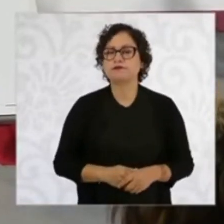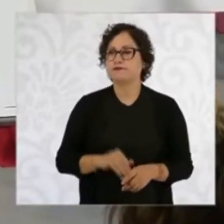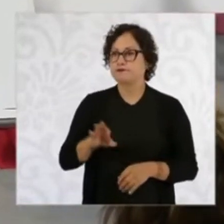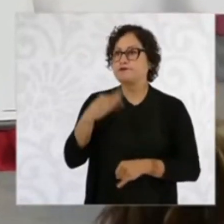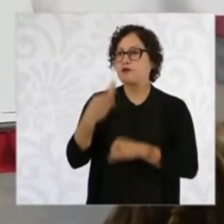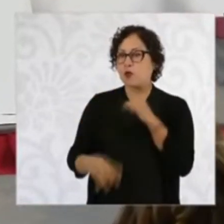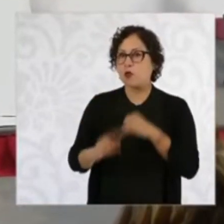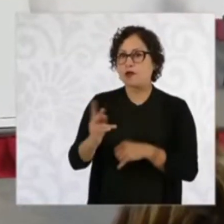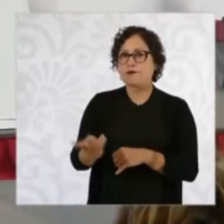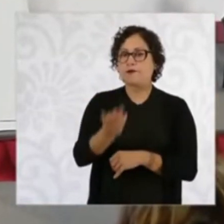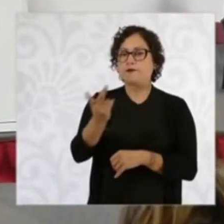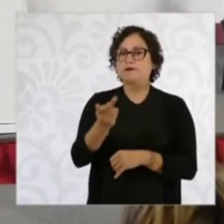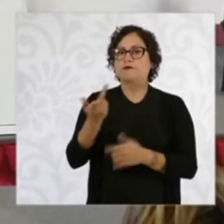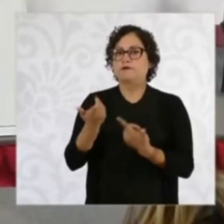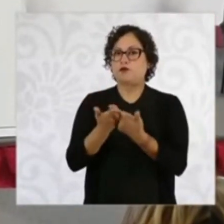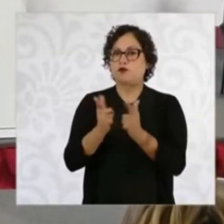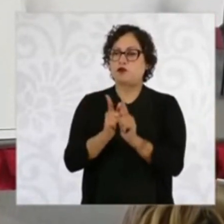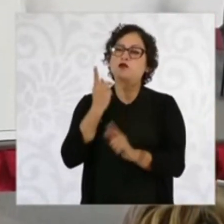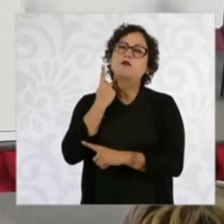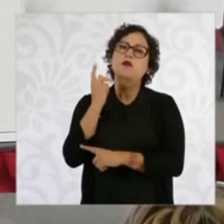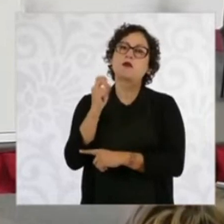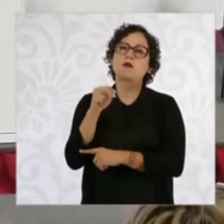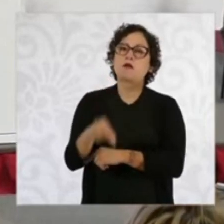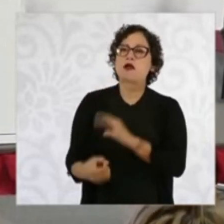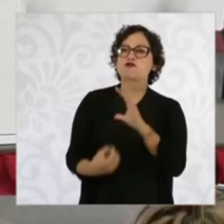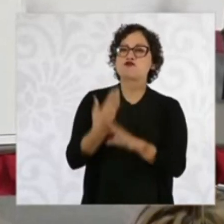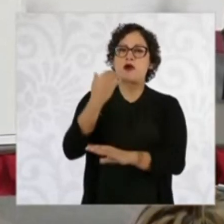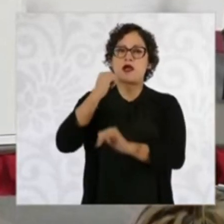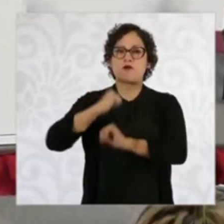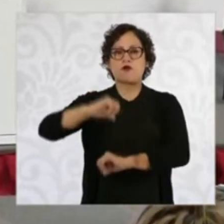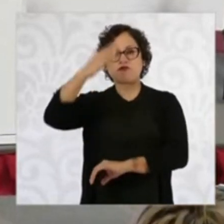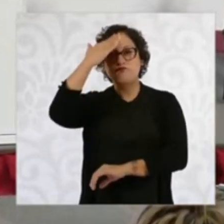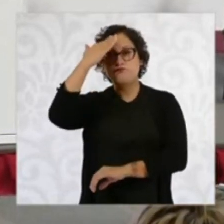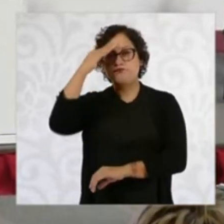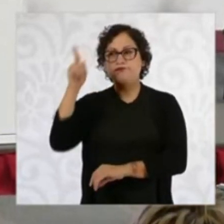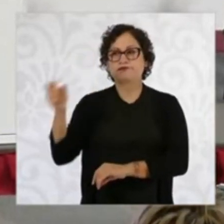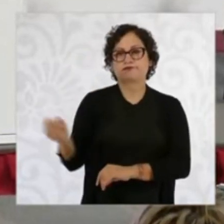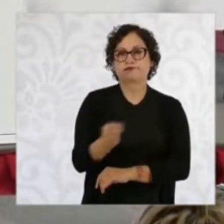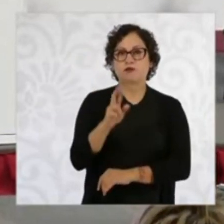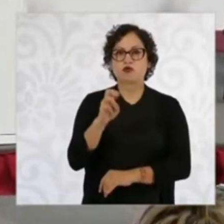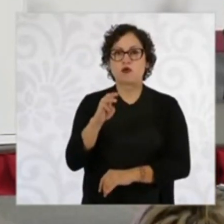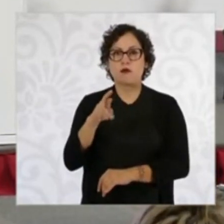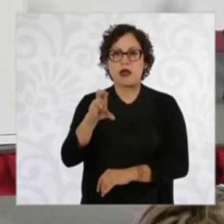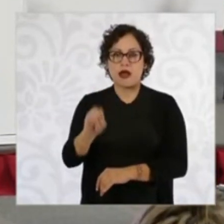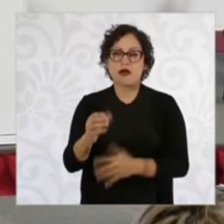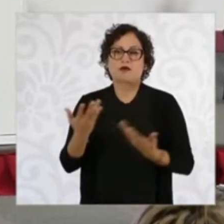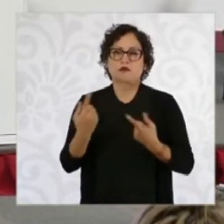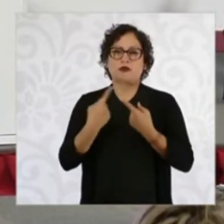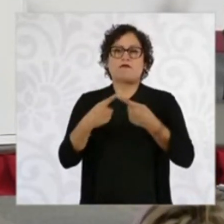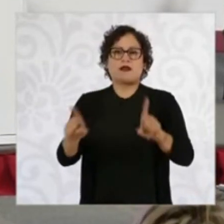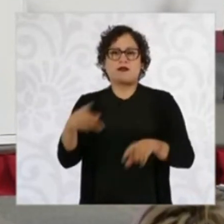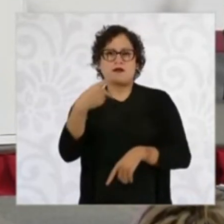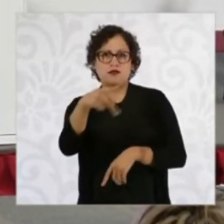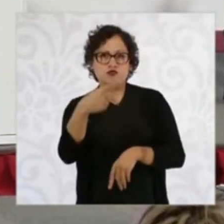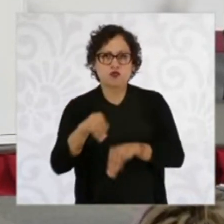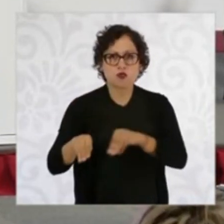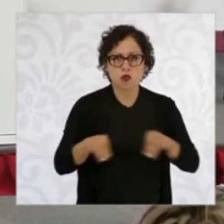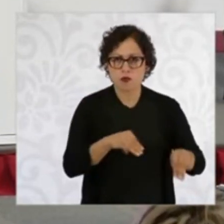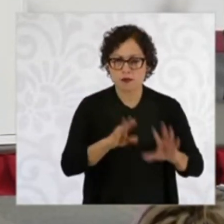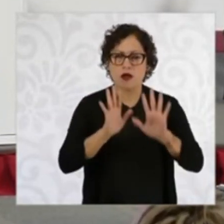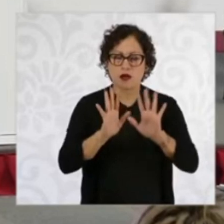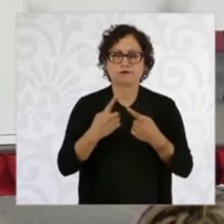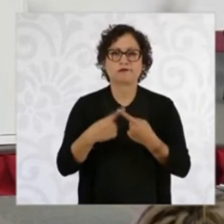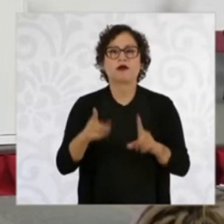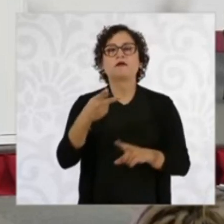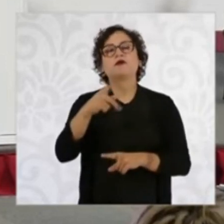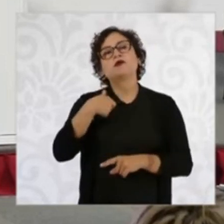PAN tiene nueva dirigencia. Romero, bueno, es un partido distinto al del que usted emana y de su movimiento, pero quisiera